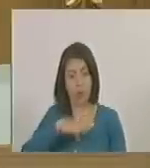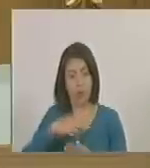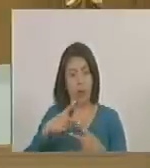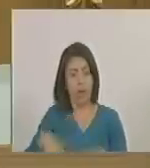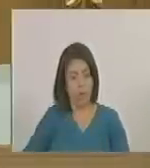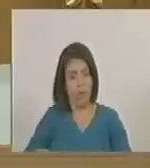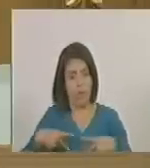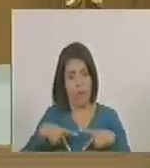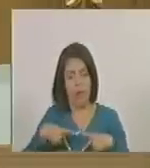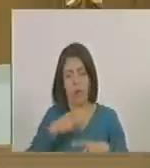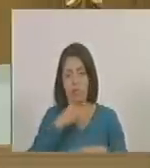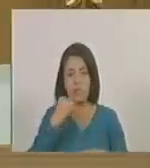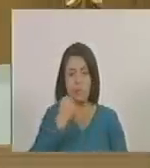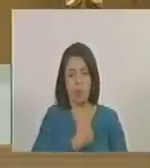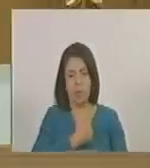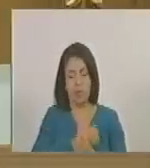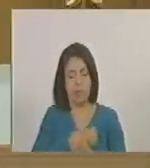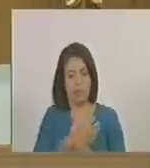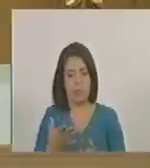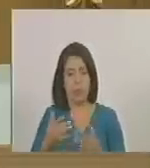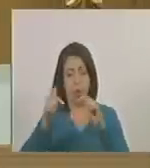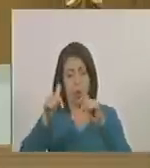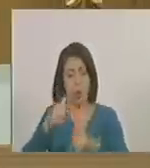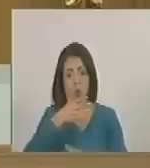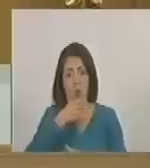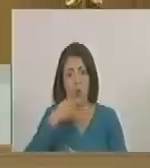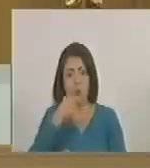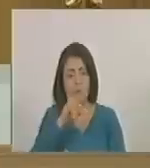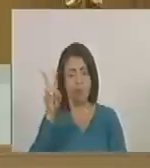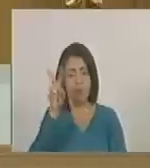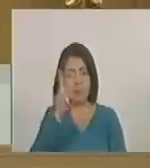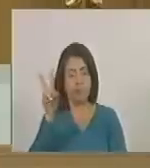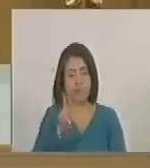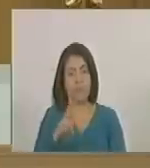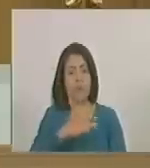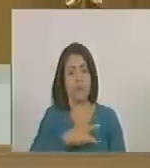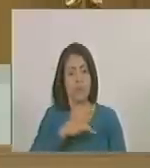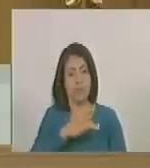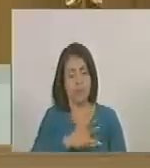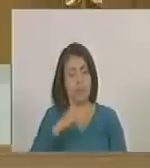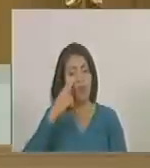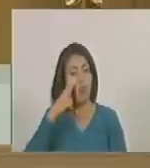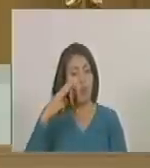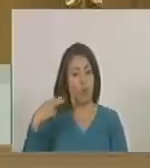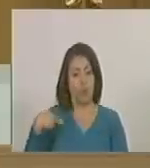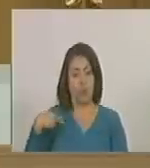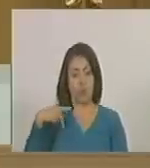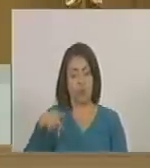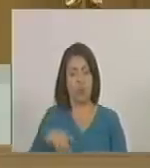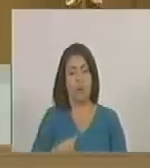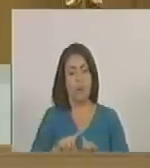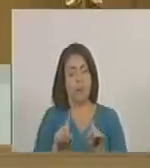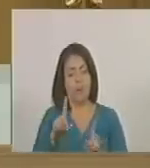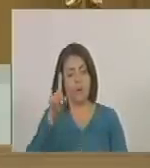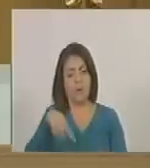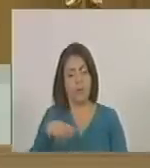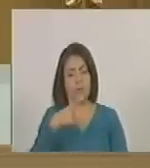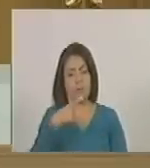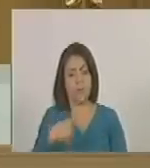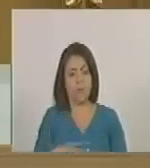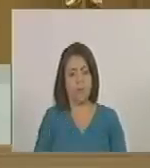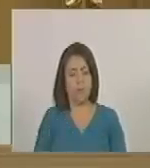vida. Hoy la juventud venezolana se siente plenamente orgullosa, pero además